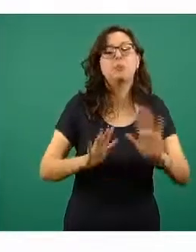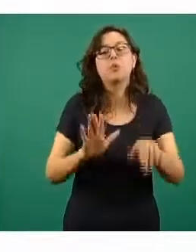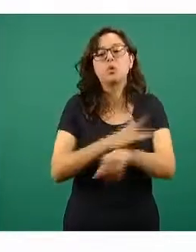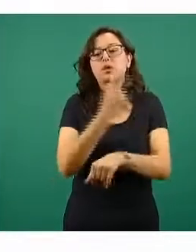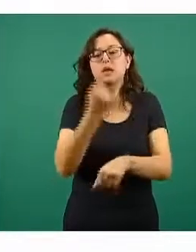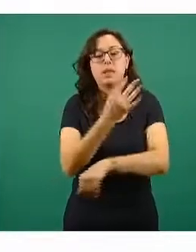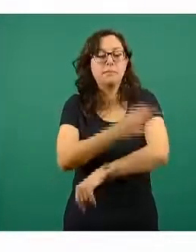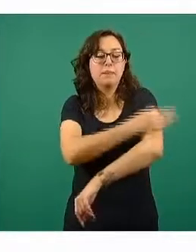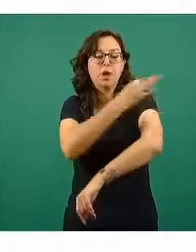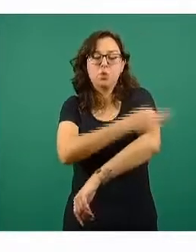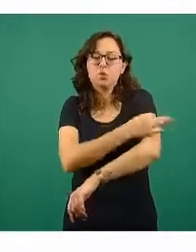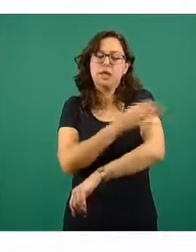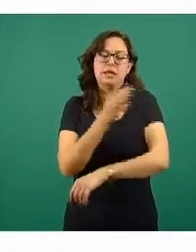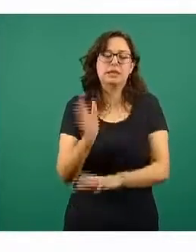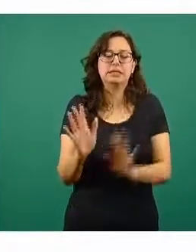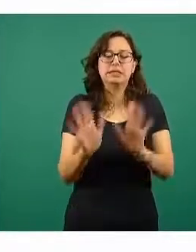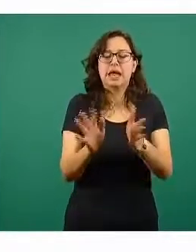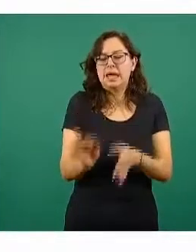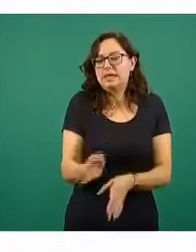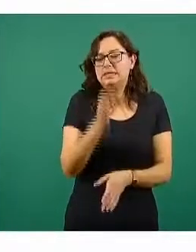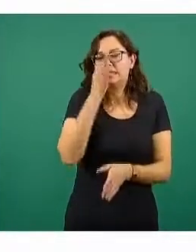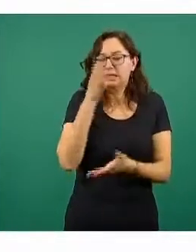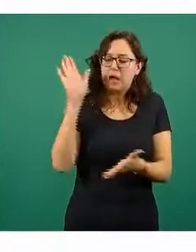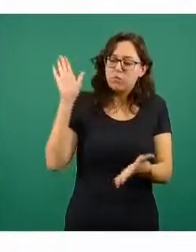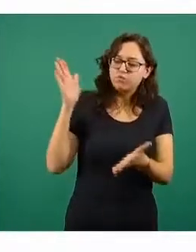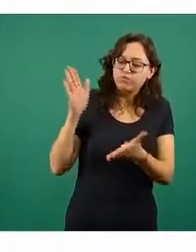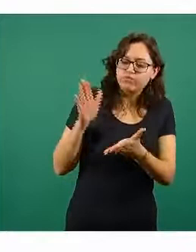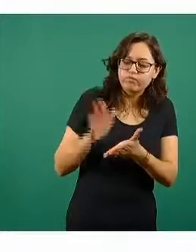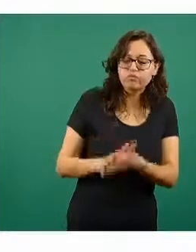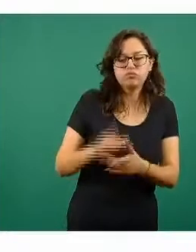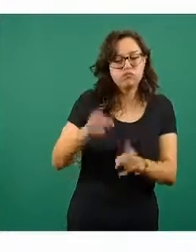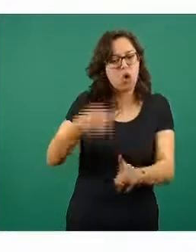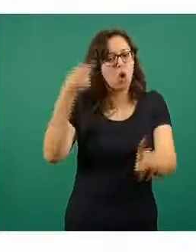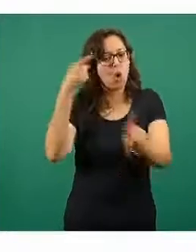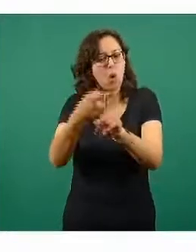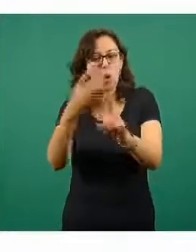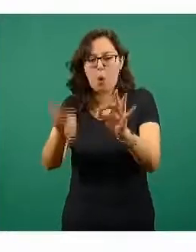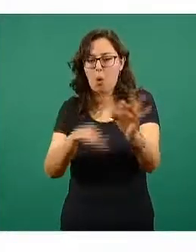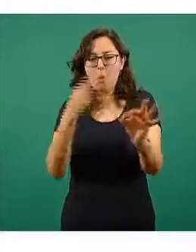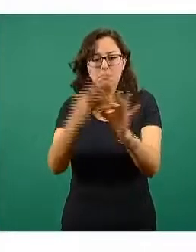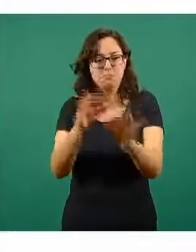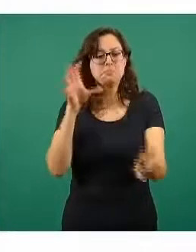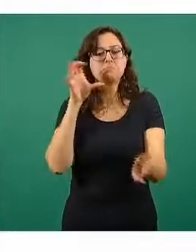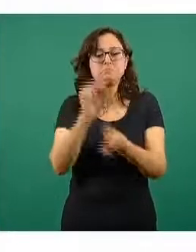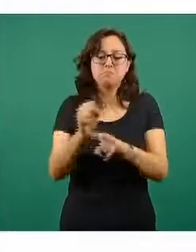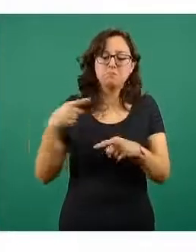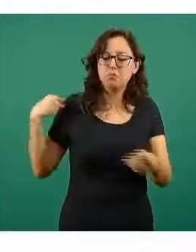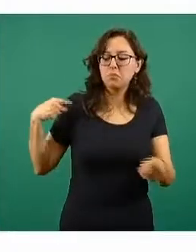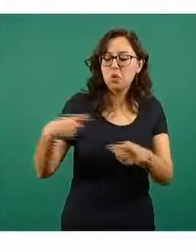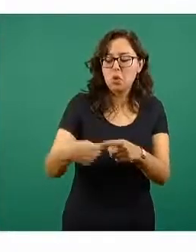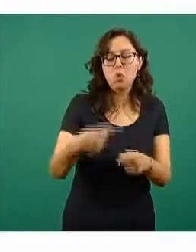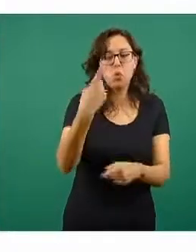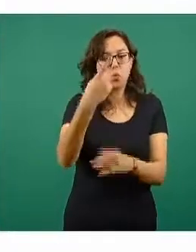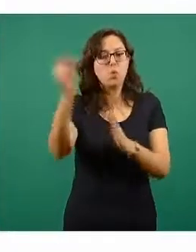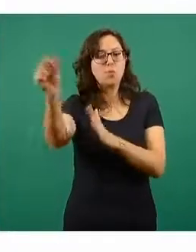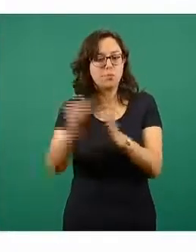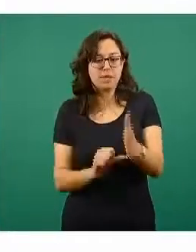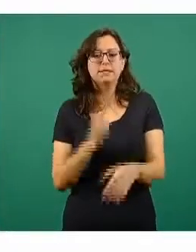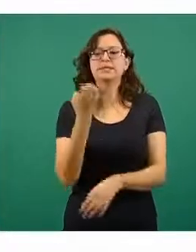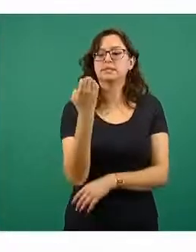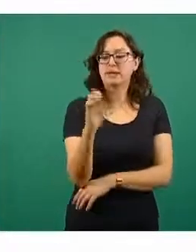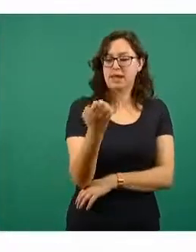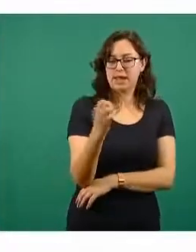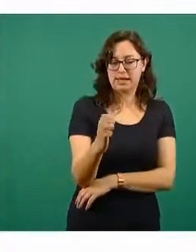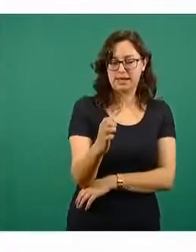meta que se cumplirá en tiempo, lo programado, al final de este mes, que será precisamente